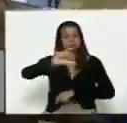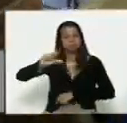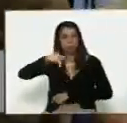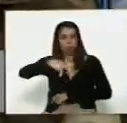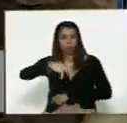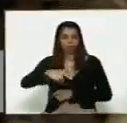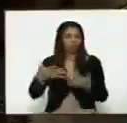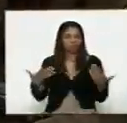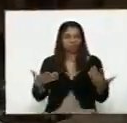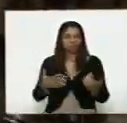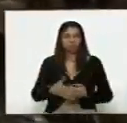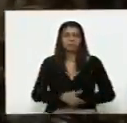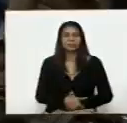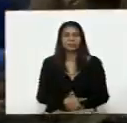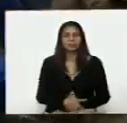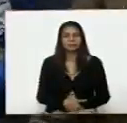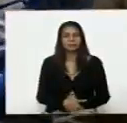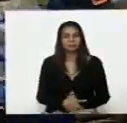día.